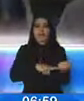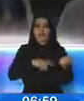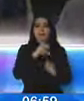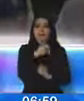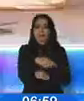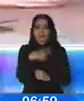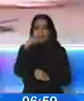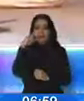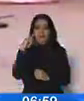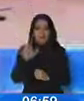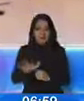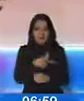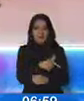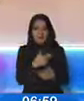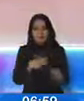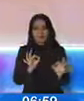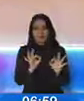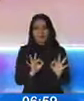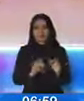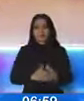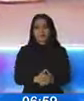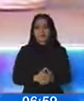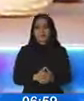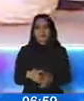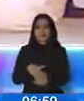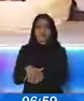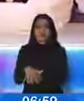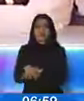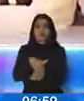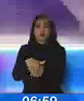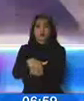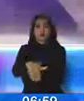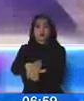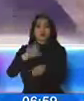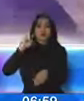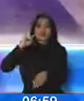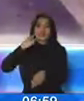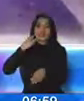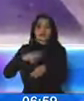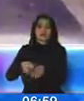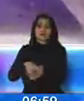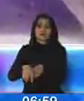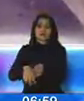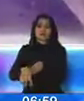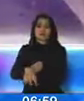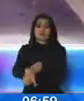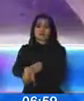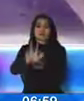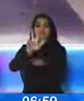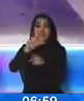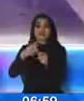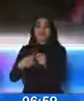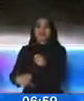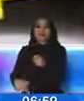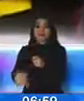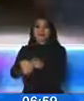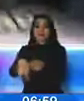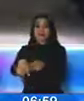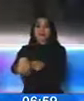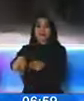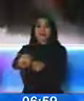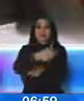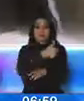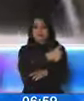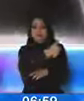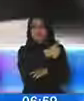niña fallecida. Por la corriente que el canal presenta, el cuerpo de la niña fue arrastrado aproximadamente 3 kilómetros. Con la ayuda del